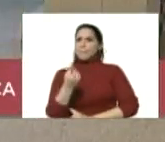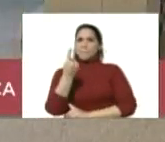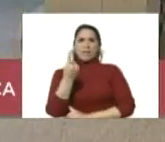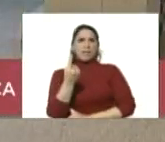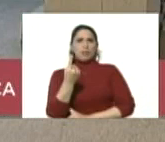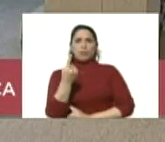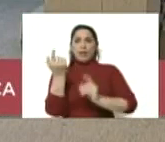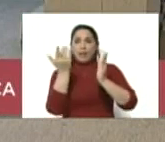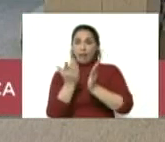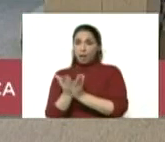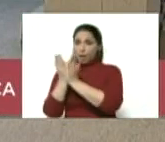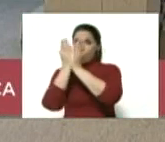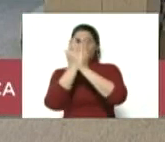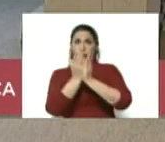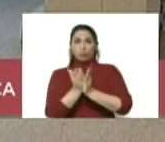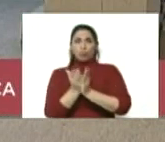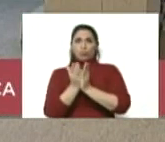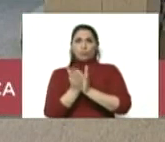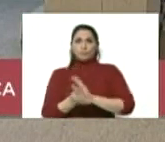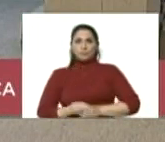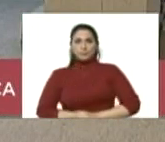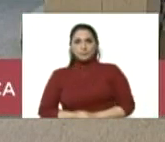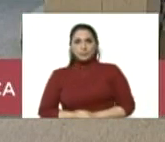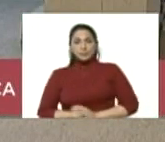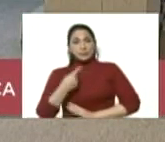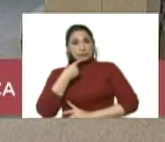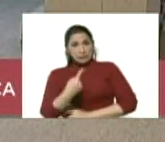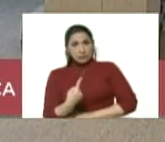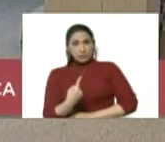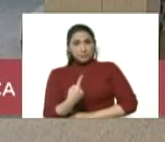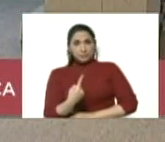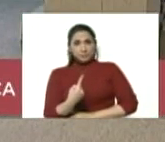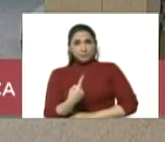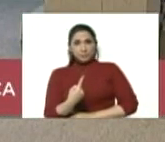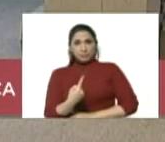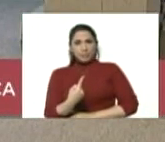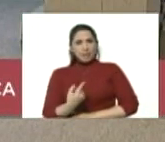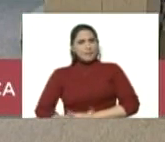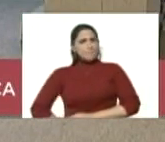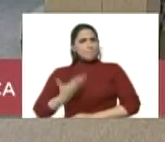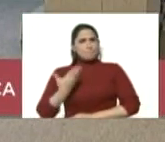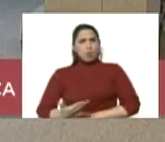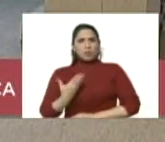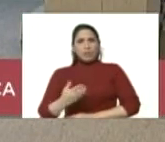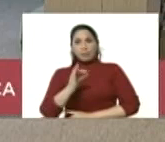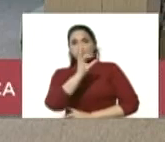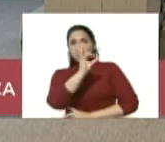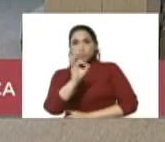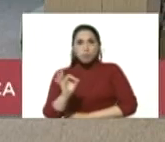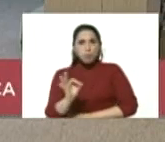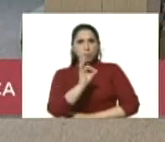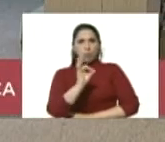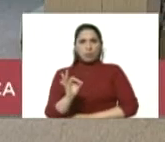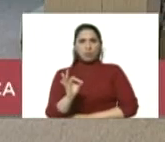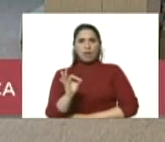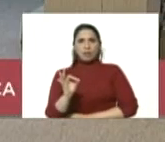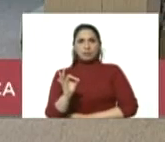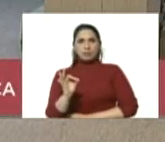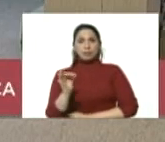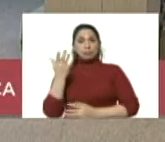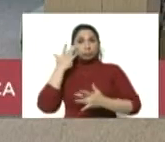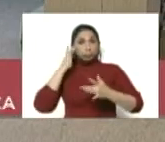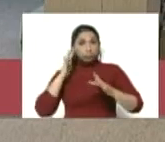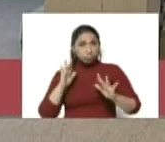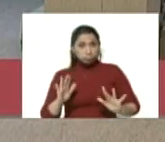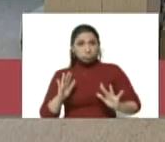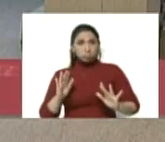los primeros estudios serológicos reflejan que un importante porcentaje relativamente